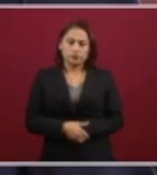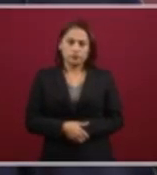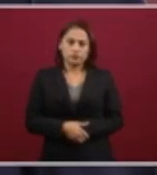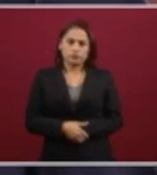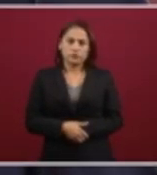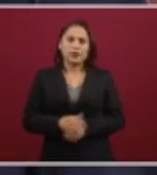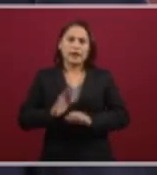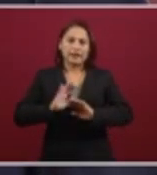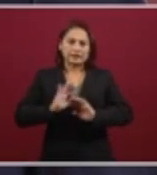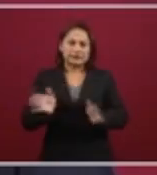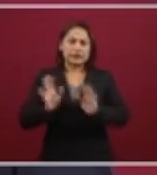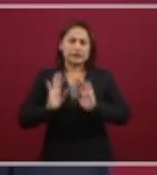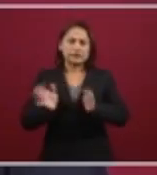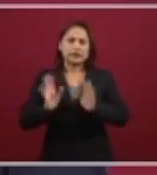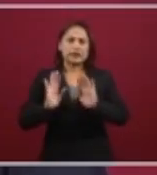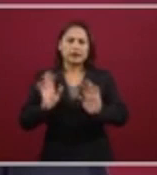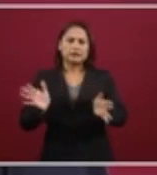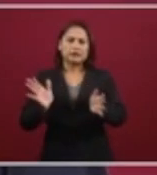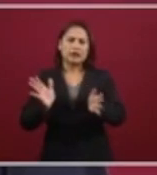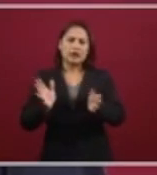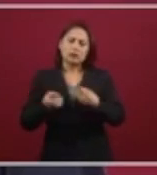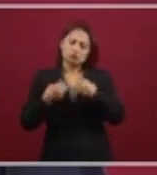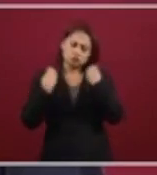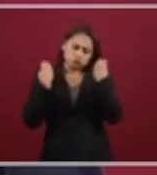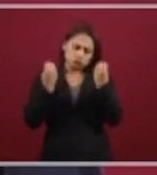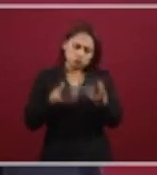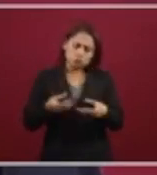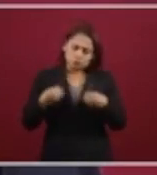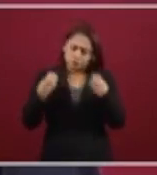están llegando apoyos a